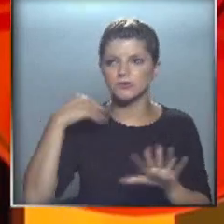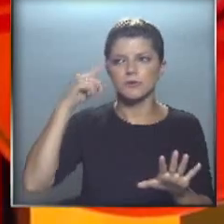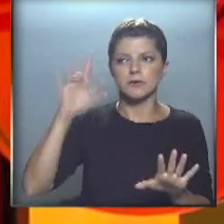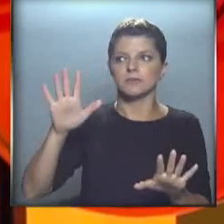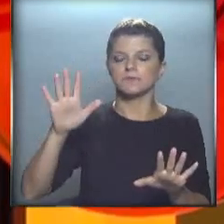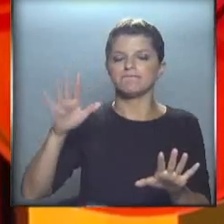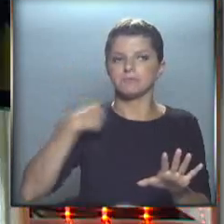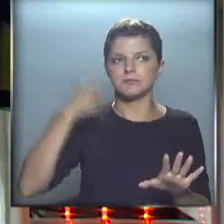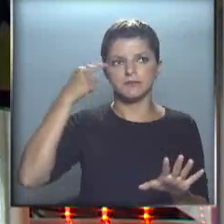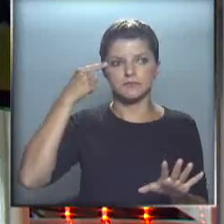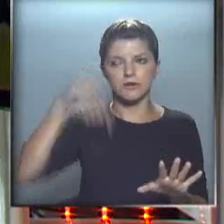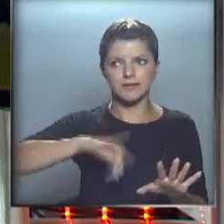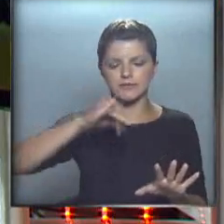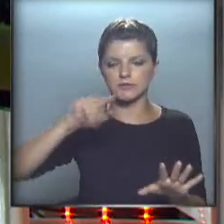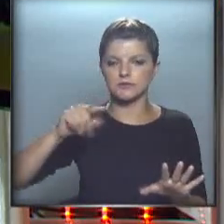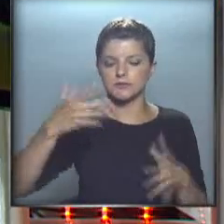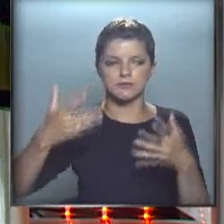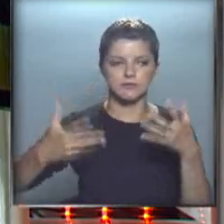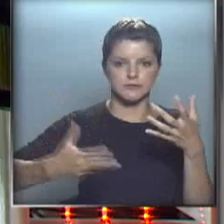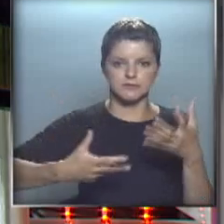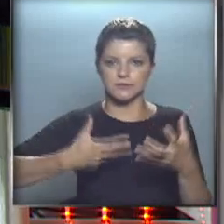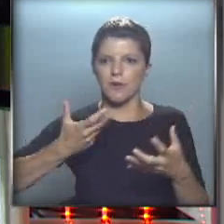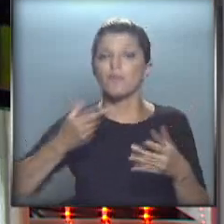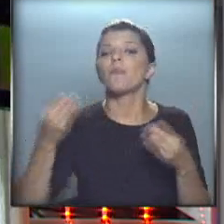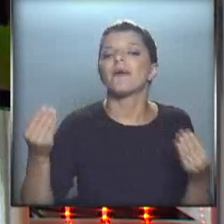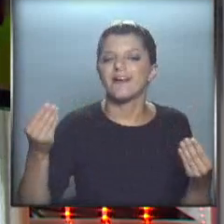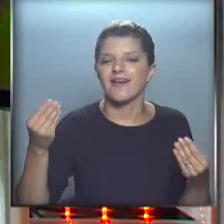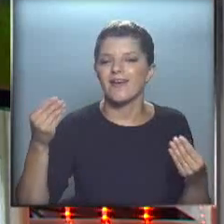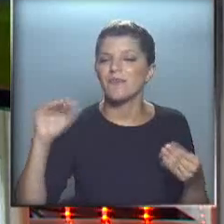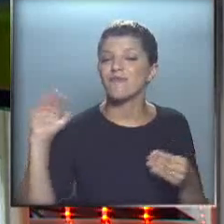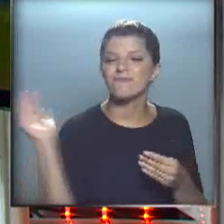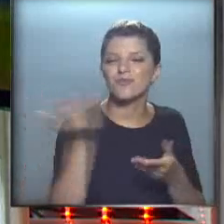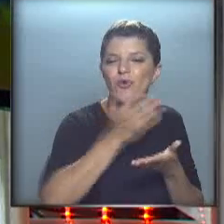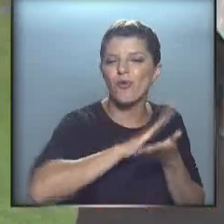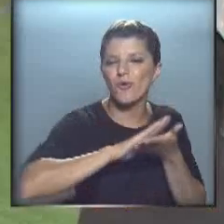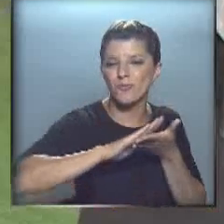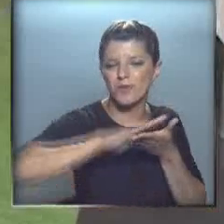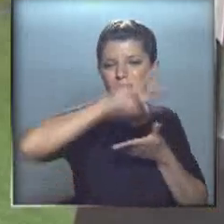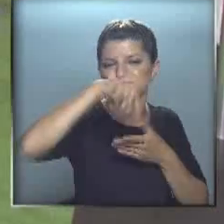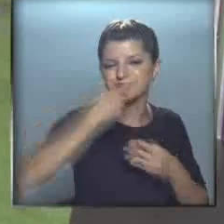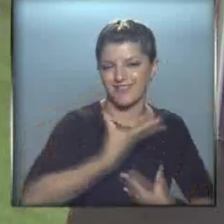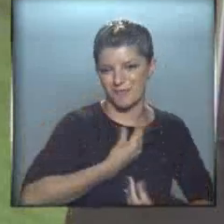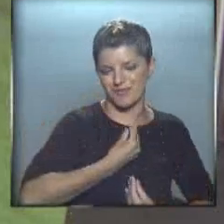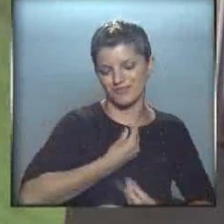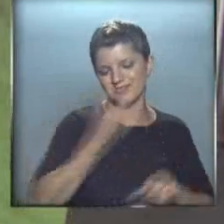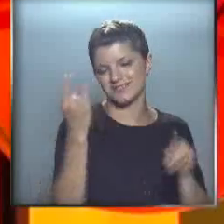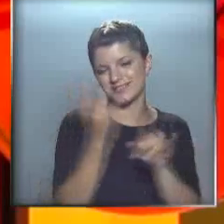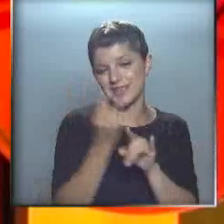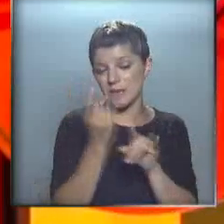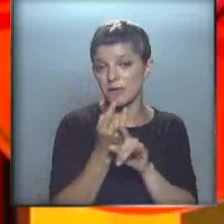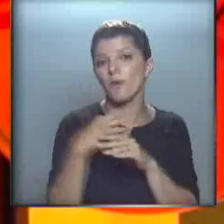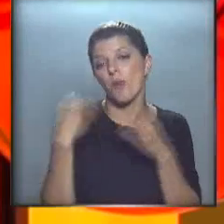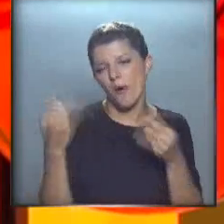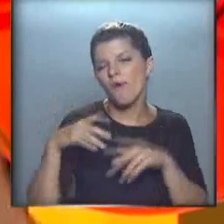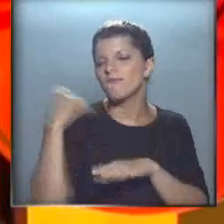hacerlo. Porque te da miedo. Claro. Lo nuevo siempre, ¿no?, da miedo. Genera miedo. Por eso es bueno que siempre estemos acompañados